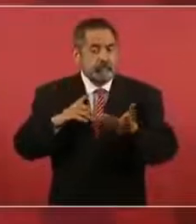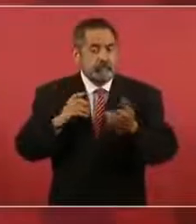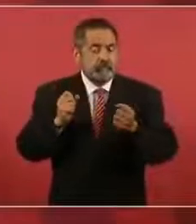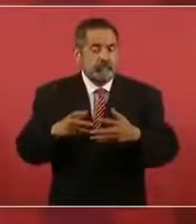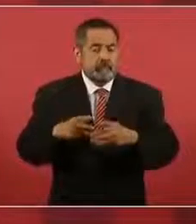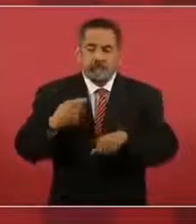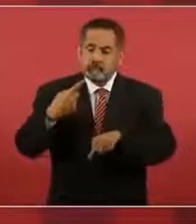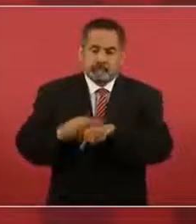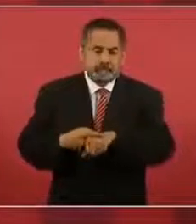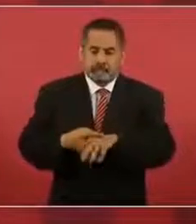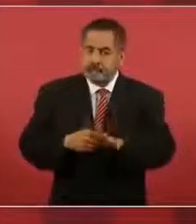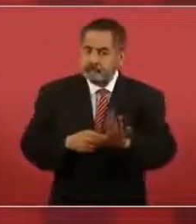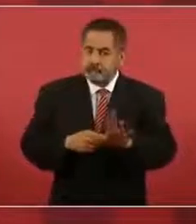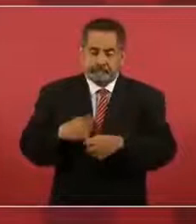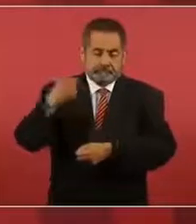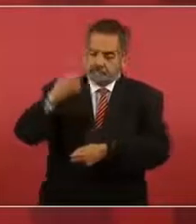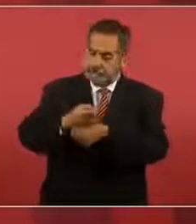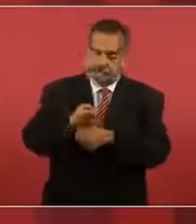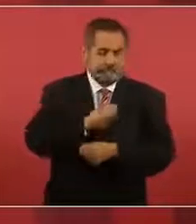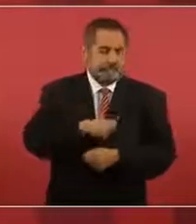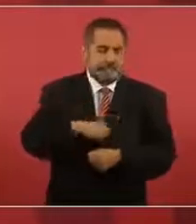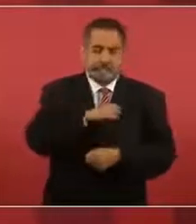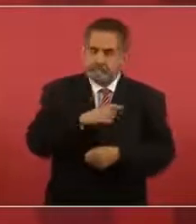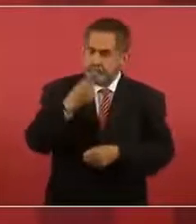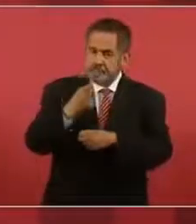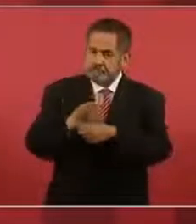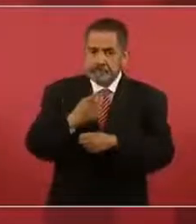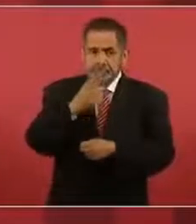y la salud es primero.